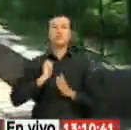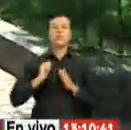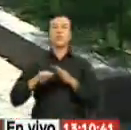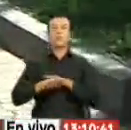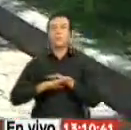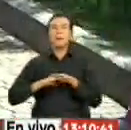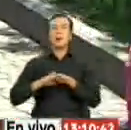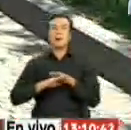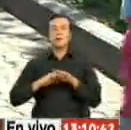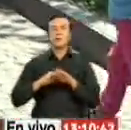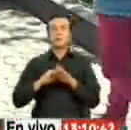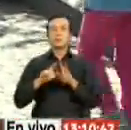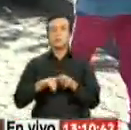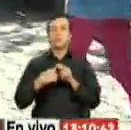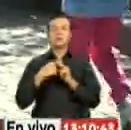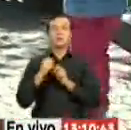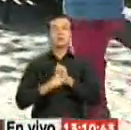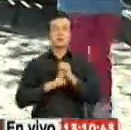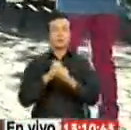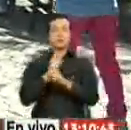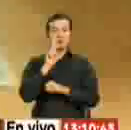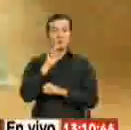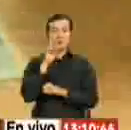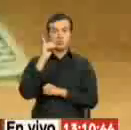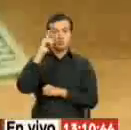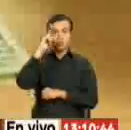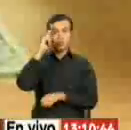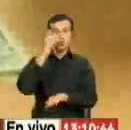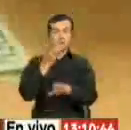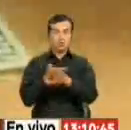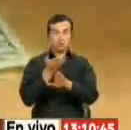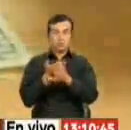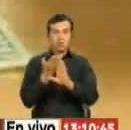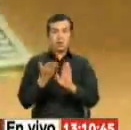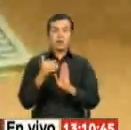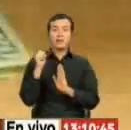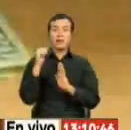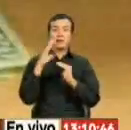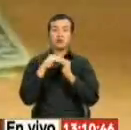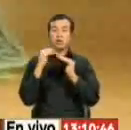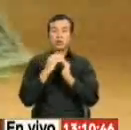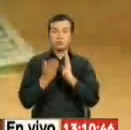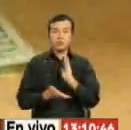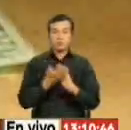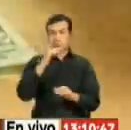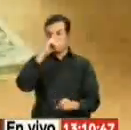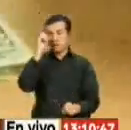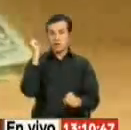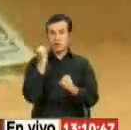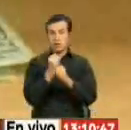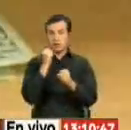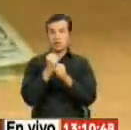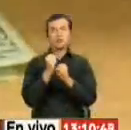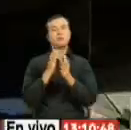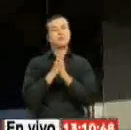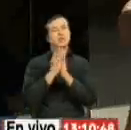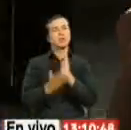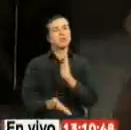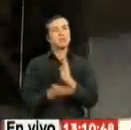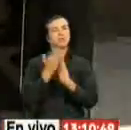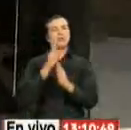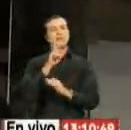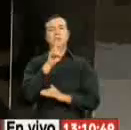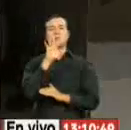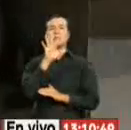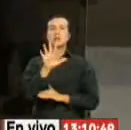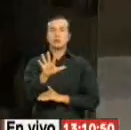informado que regirá en el 2018 el gobierno propone un alza de 10 dólares mientras que los trabajadores piden un incremento de